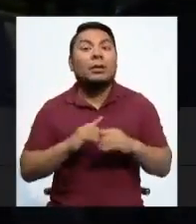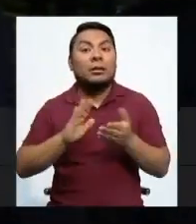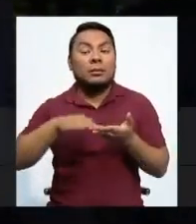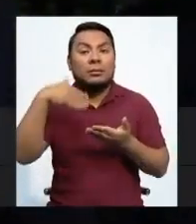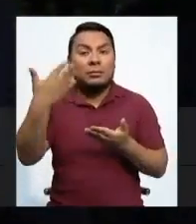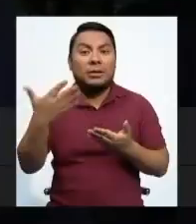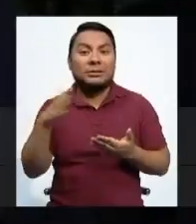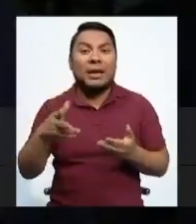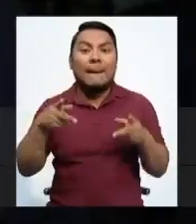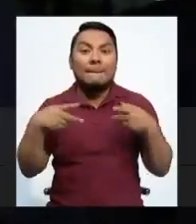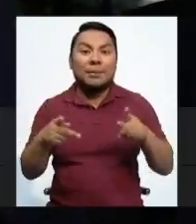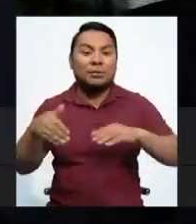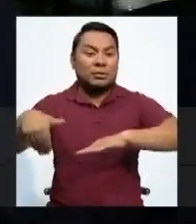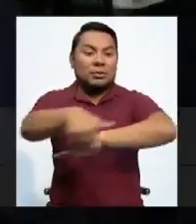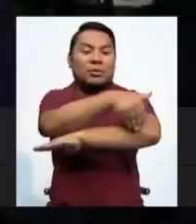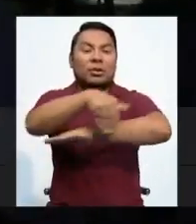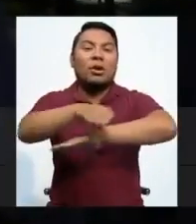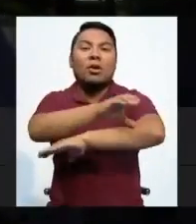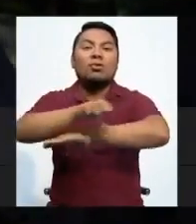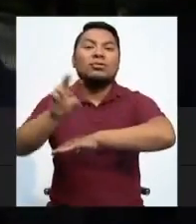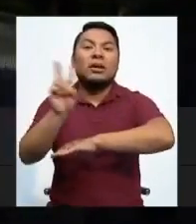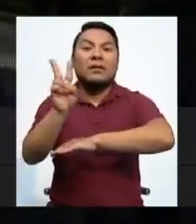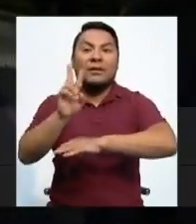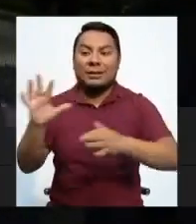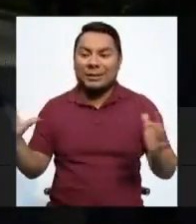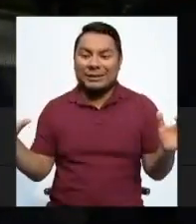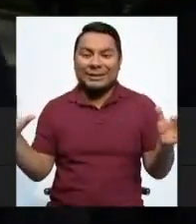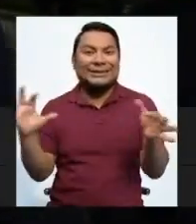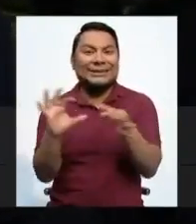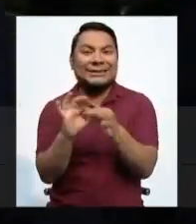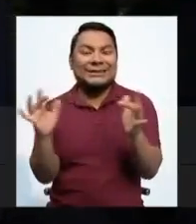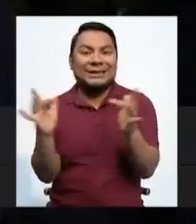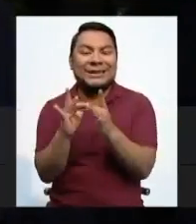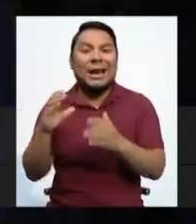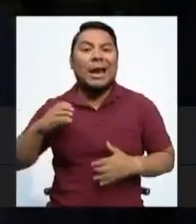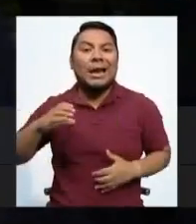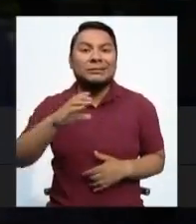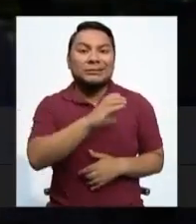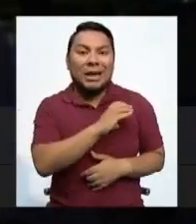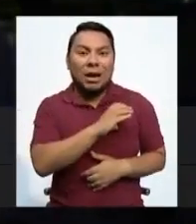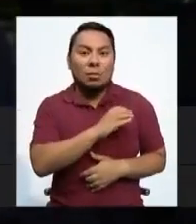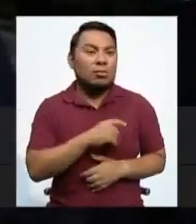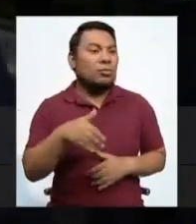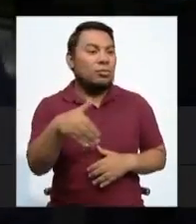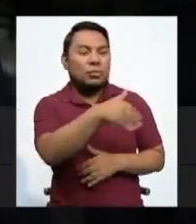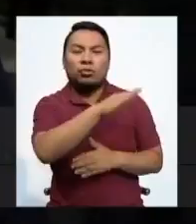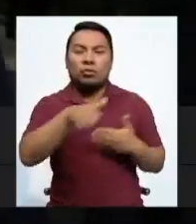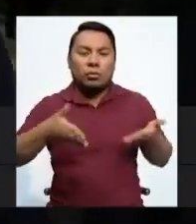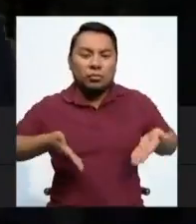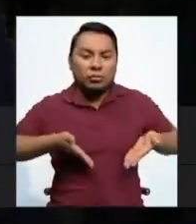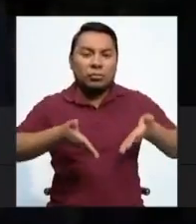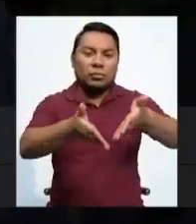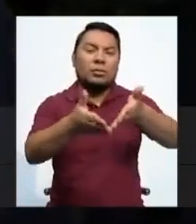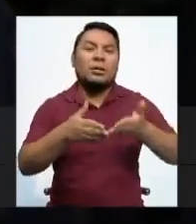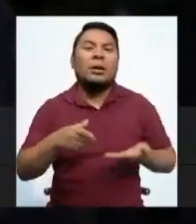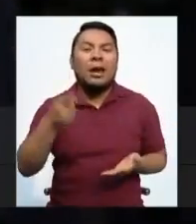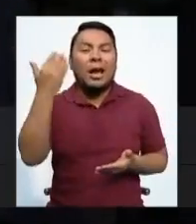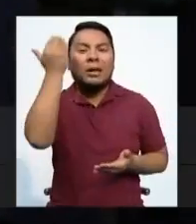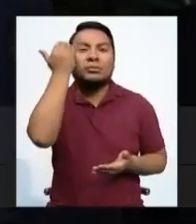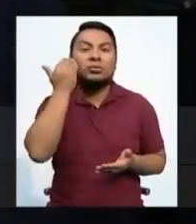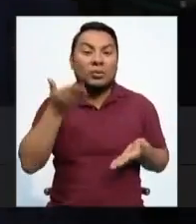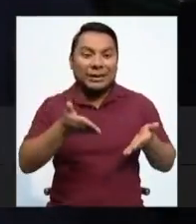la Costa Verde, Lima con el Callao, o la Gran Vía, o la Pachacute, con toda la carretera al sur